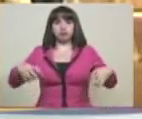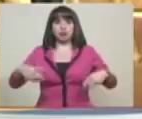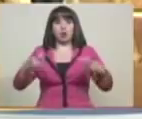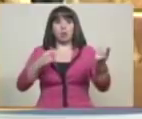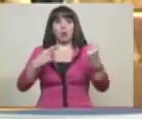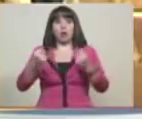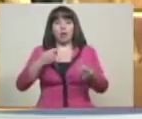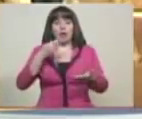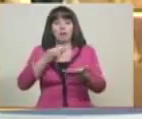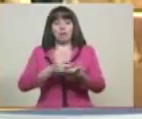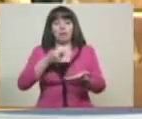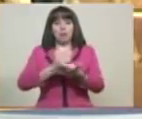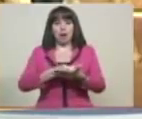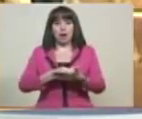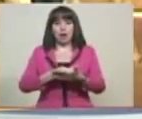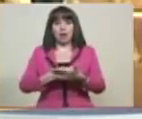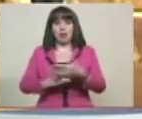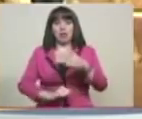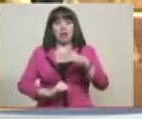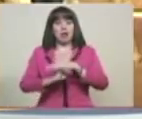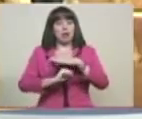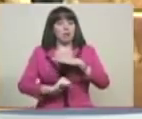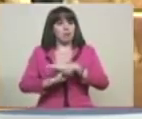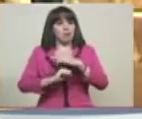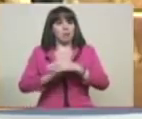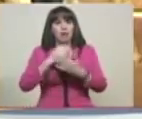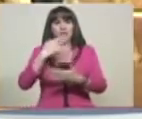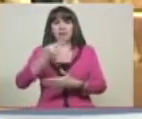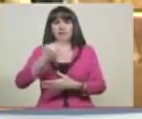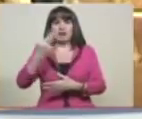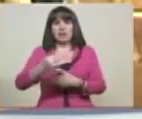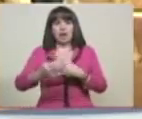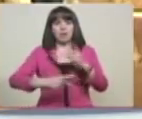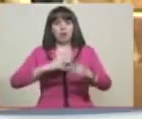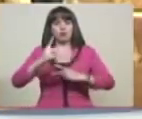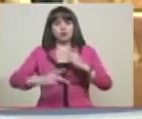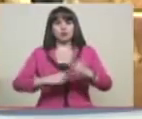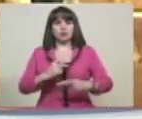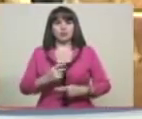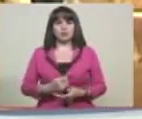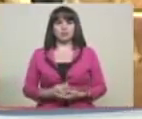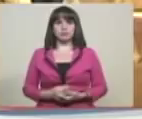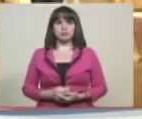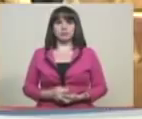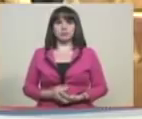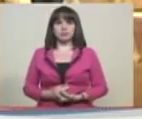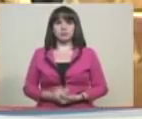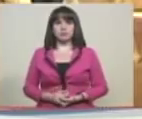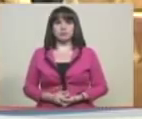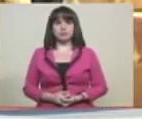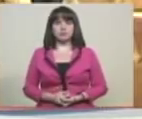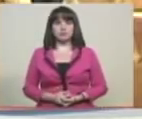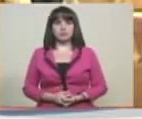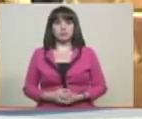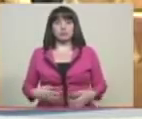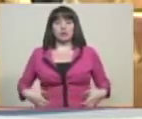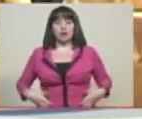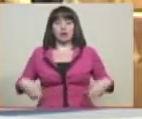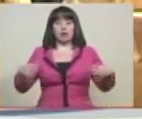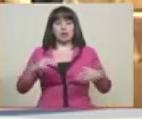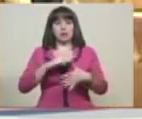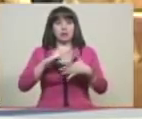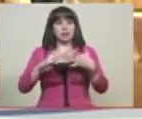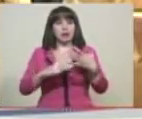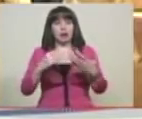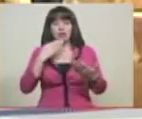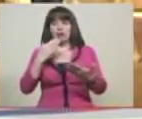moneda sustentable, con riqueza sustentable en producción, en riqueza material.